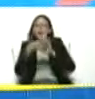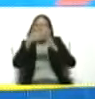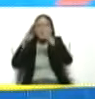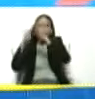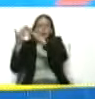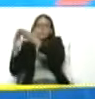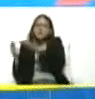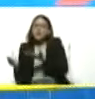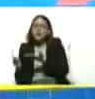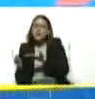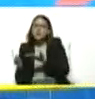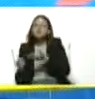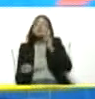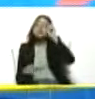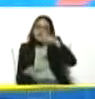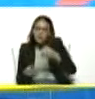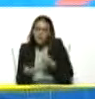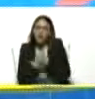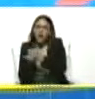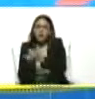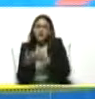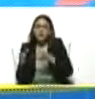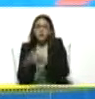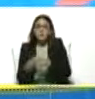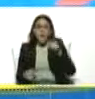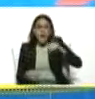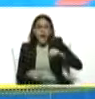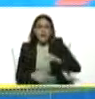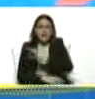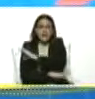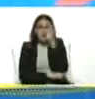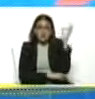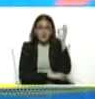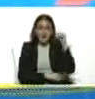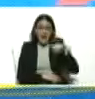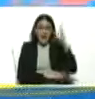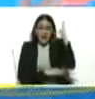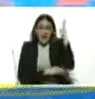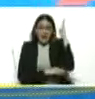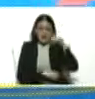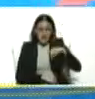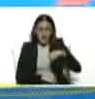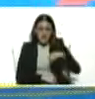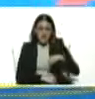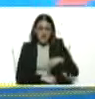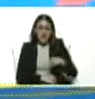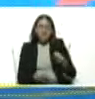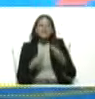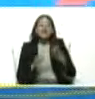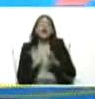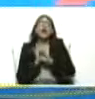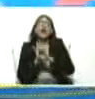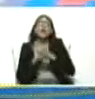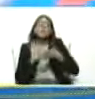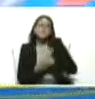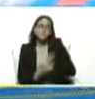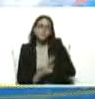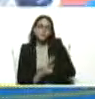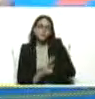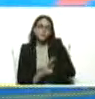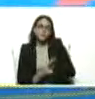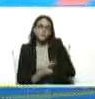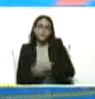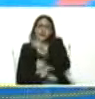Esta región, Lara, Estado Lara, pudiera tener dos ejemplos. En Quíbor,